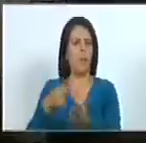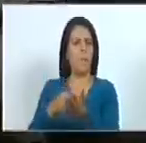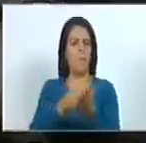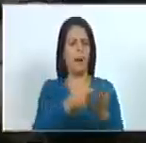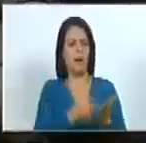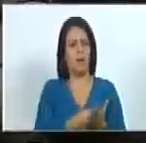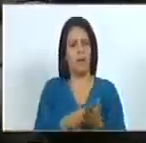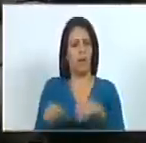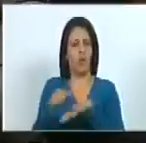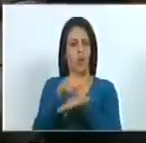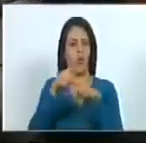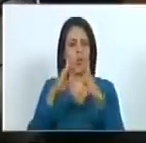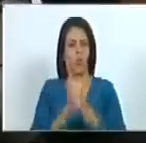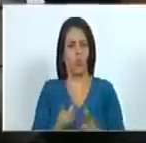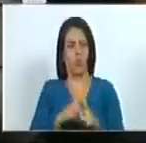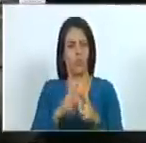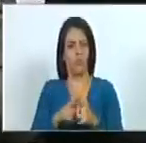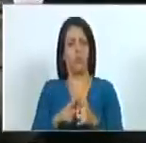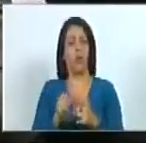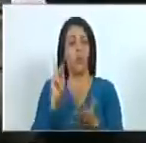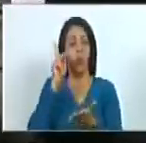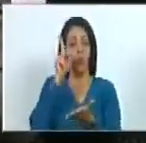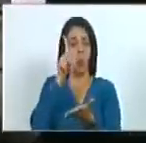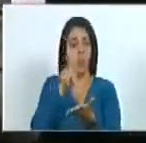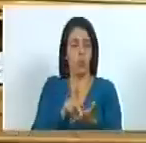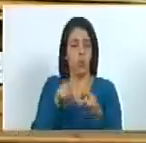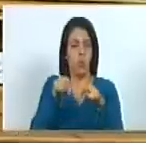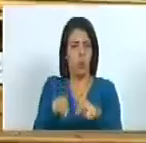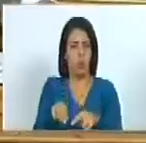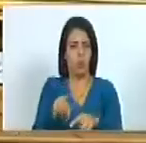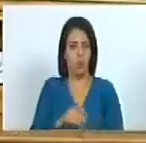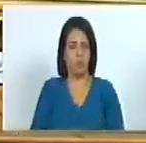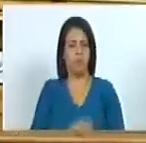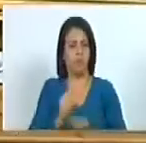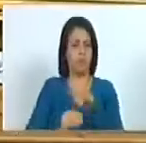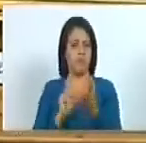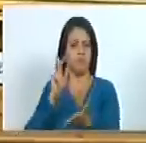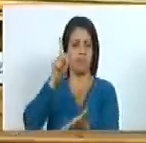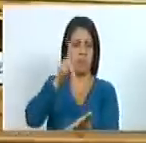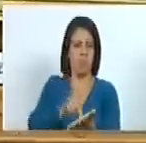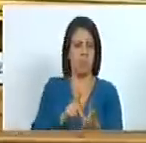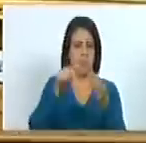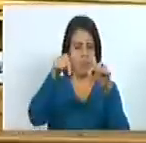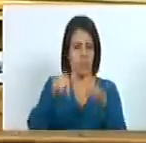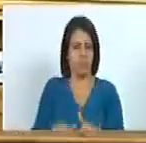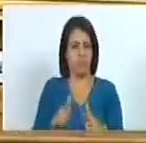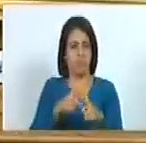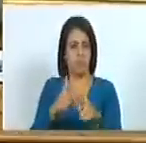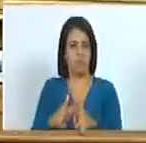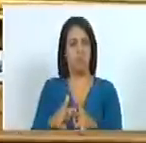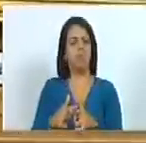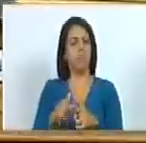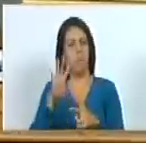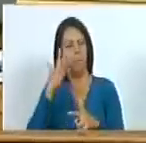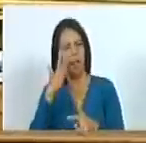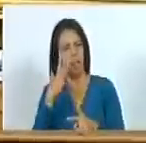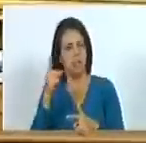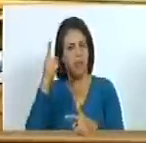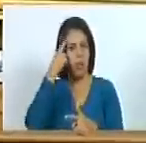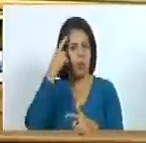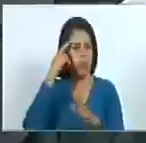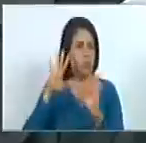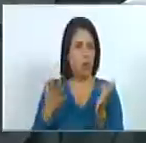son gobierno, ustedes no vienen aterrizando, tú Rondero, ni de vaina, vienes aterrizando de una nave espacial de